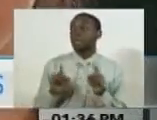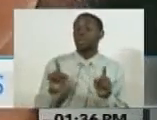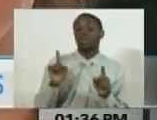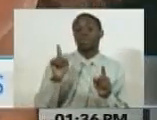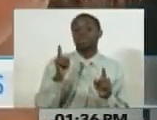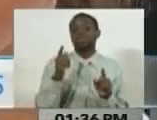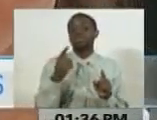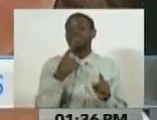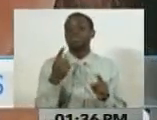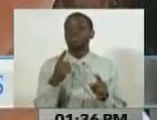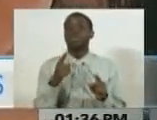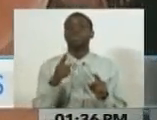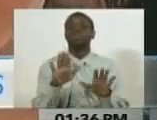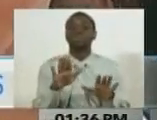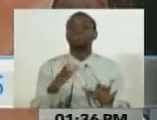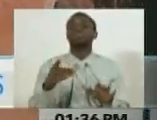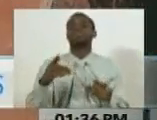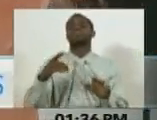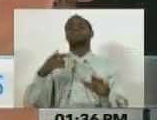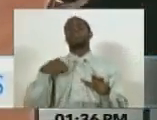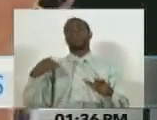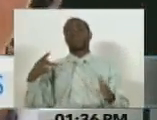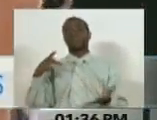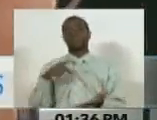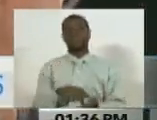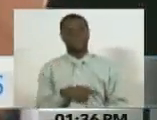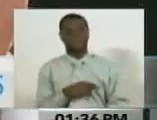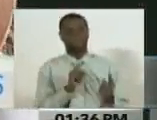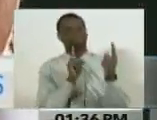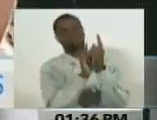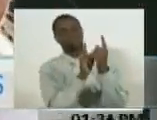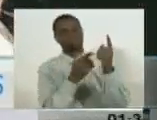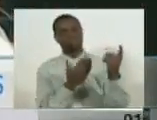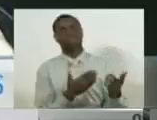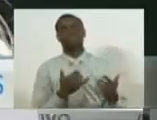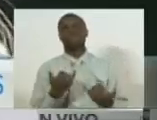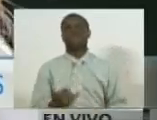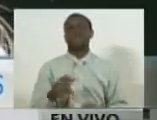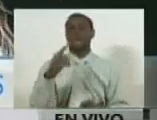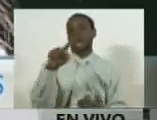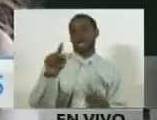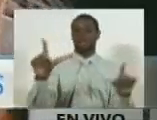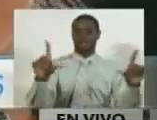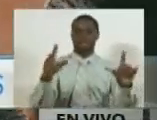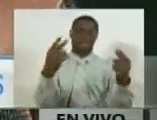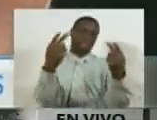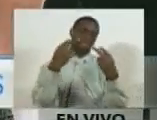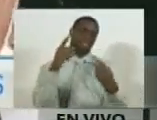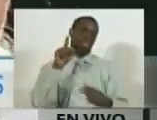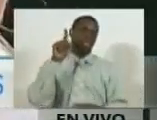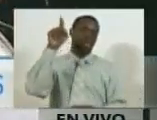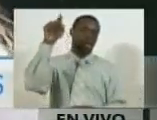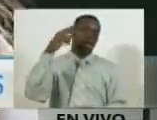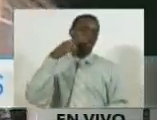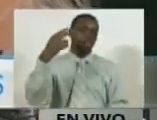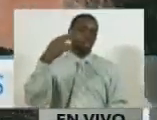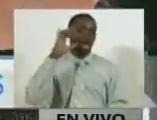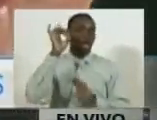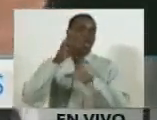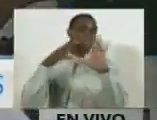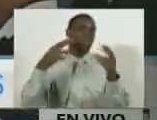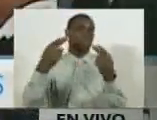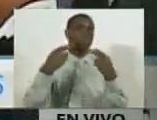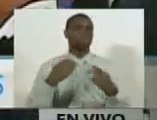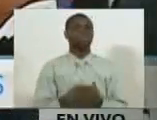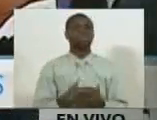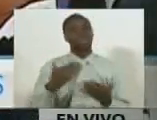decir venir y estar con usted aquí en este momento, y espero que ella me vea. Yo sé que ella me está viendo desde allá, del estado Amazonas. Por eso quería que le dieras un